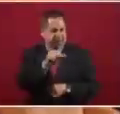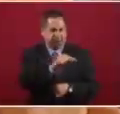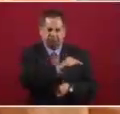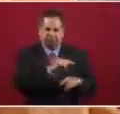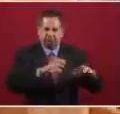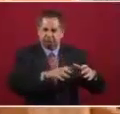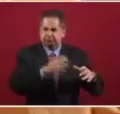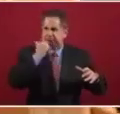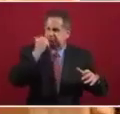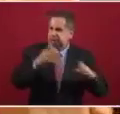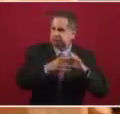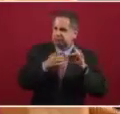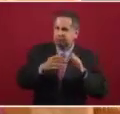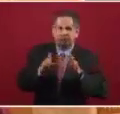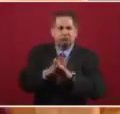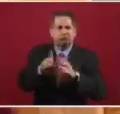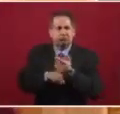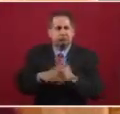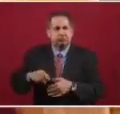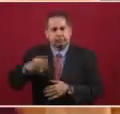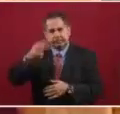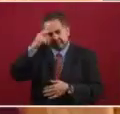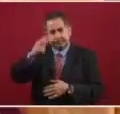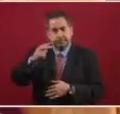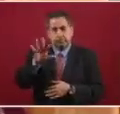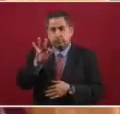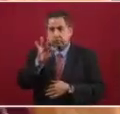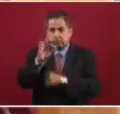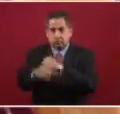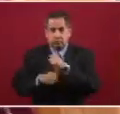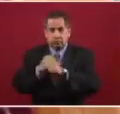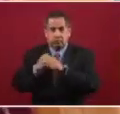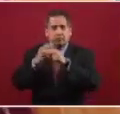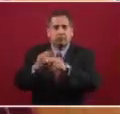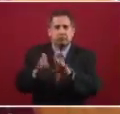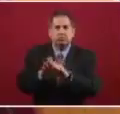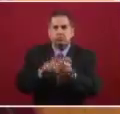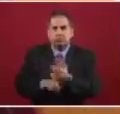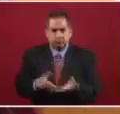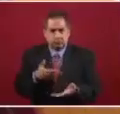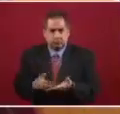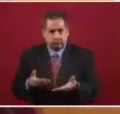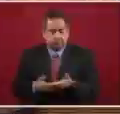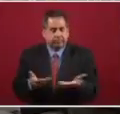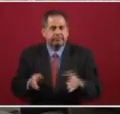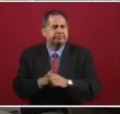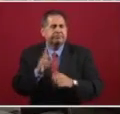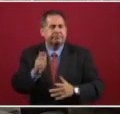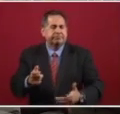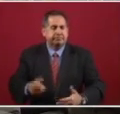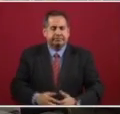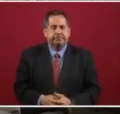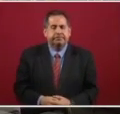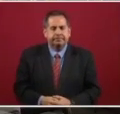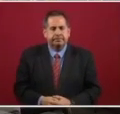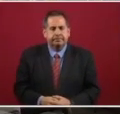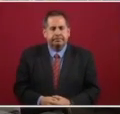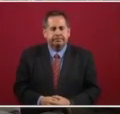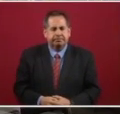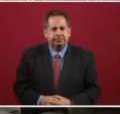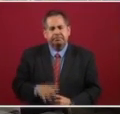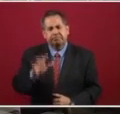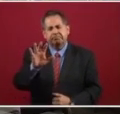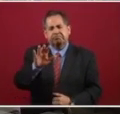pretenden adueñarse del México que tuvieron durante 40 años y que ahora pues se les está yendo de las manos. Pues yo no veo,